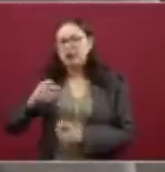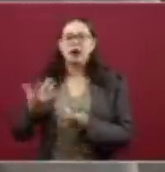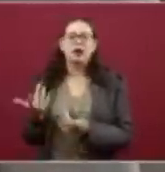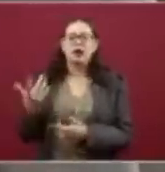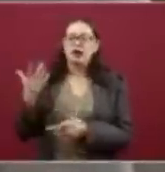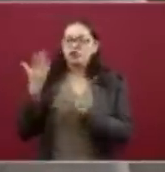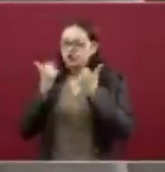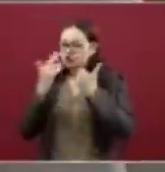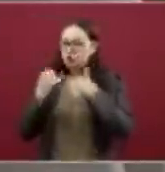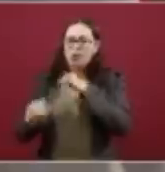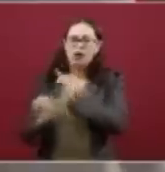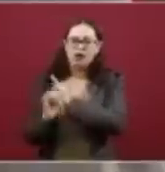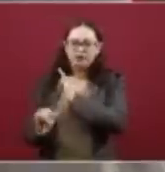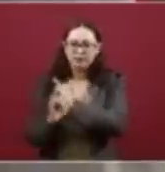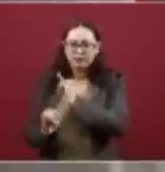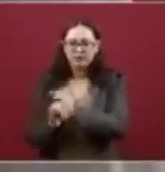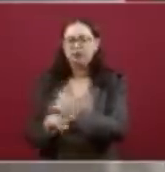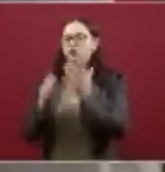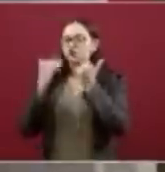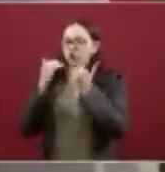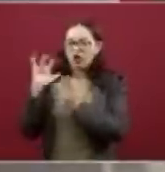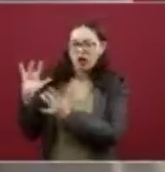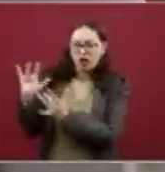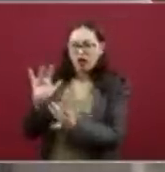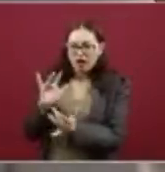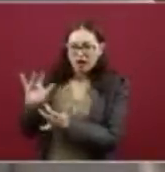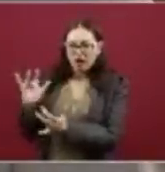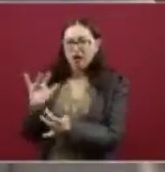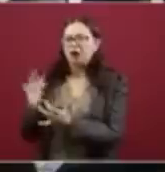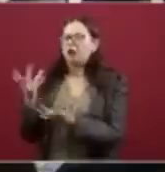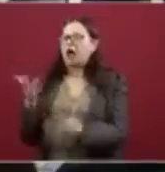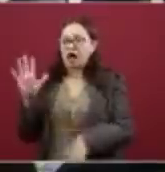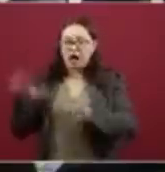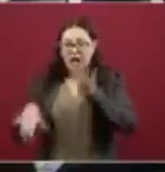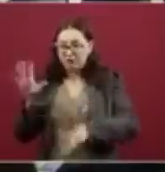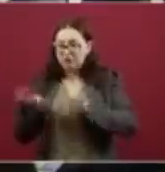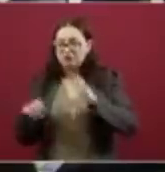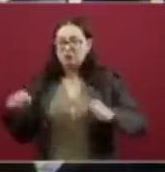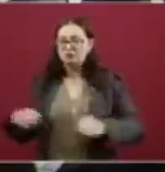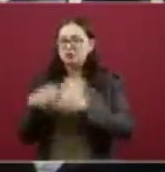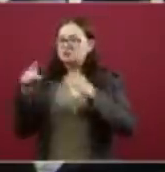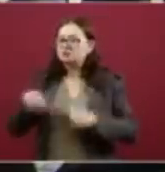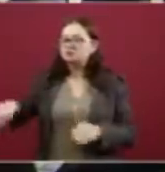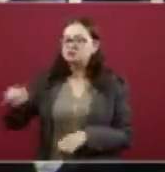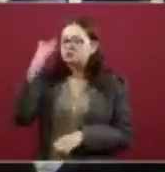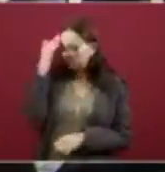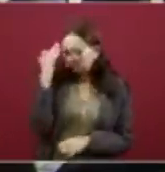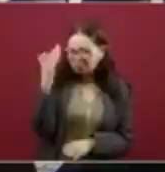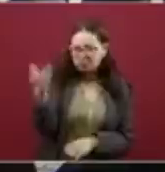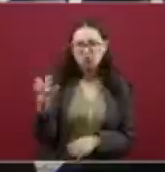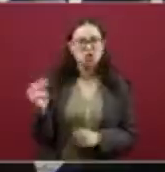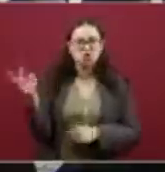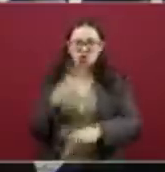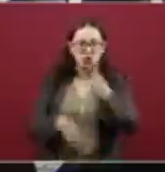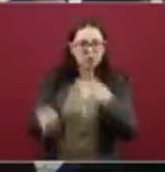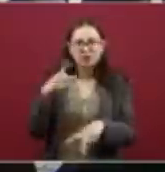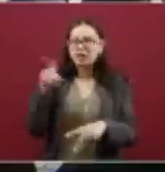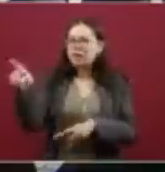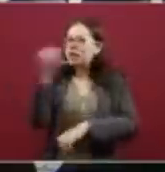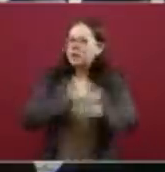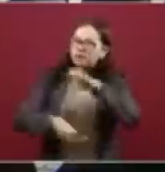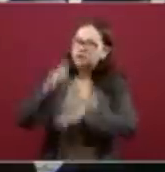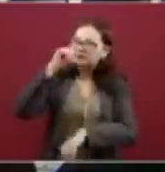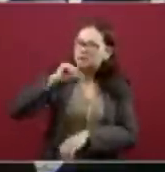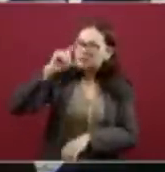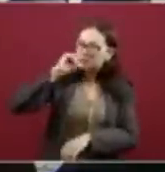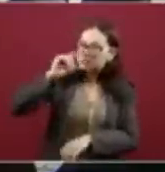hay georreferenciación, donde no hay respuesta inmediata en ocasiones a la situación de emergencia por parte de la empresa encargada de prestar